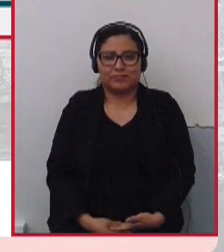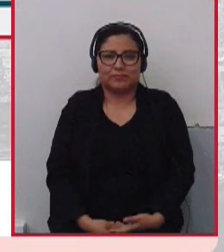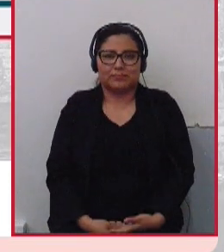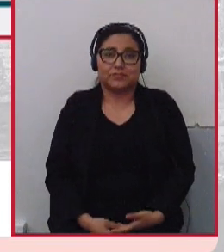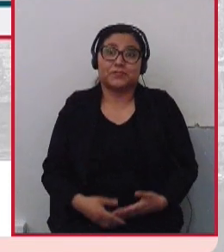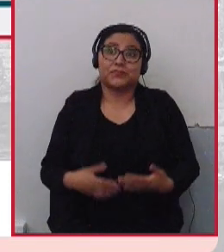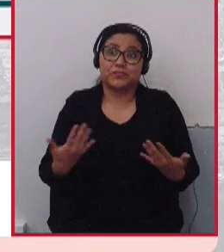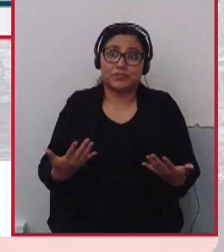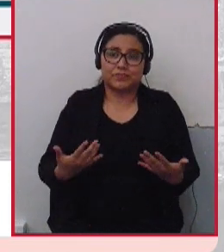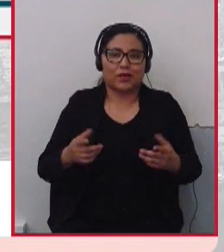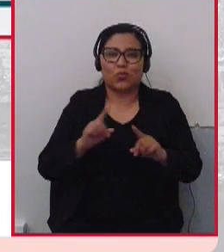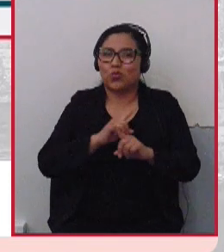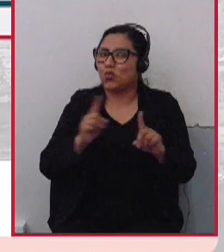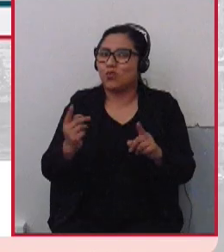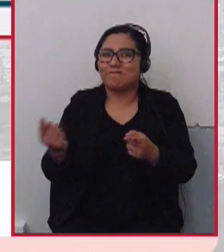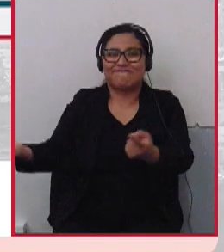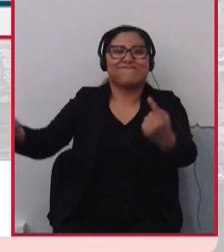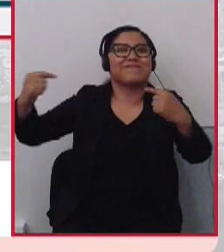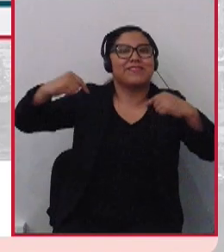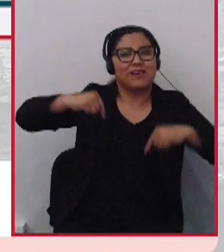el soporte se hace en Perú.